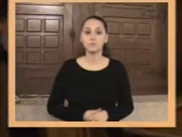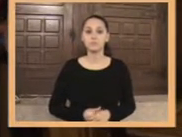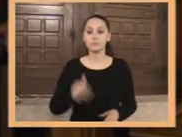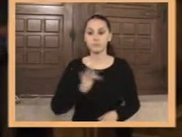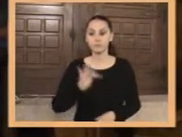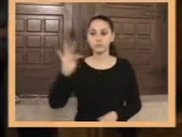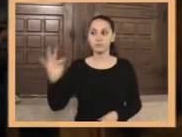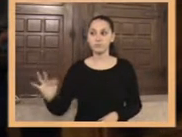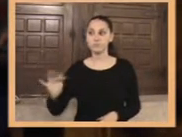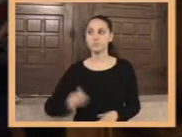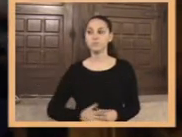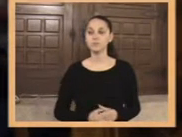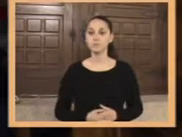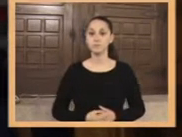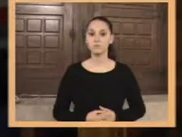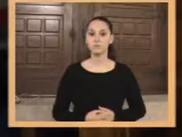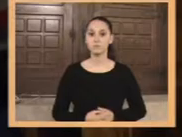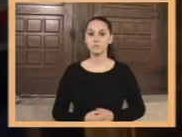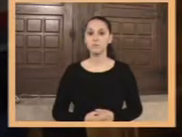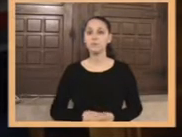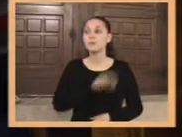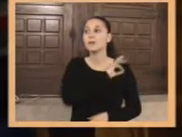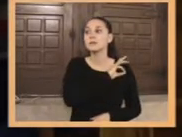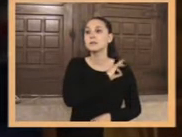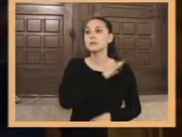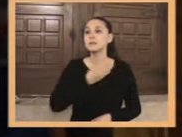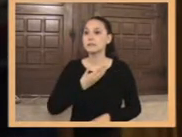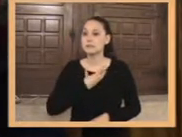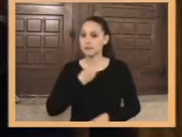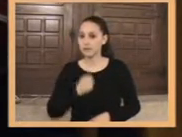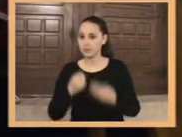Señor Hernández tiene la palabra. Gracias, señor alcalde. Señor Rodríguez,